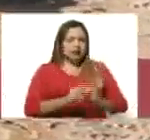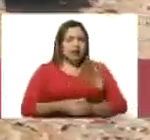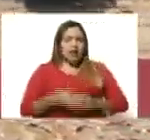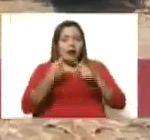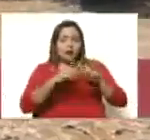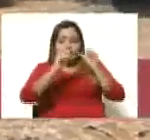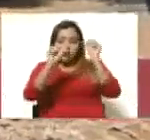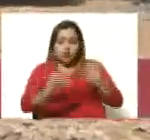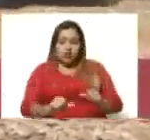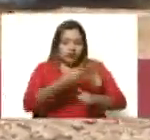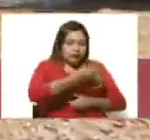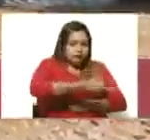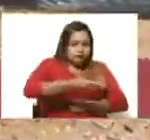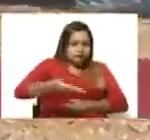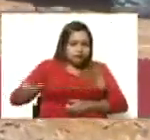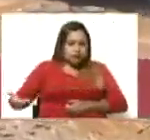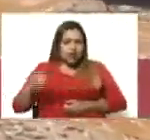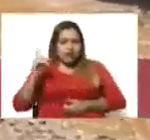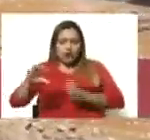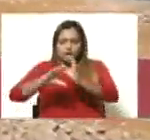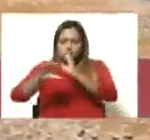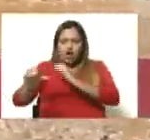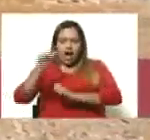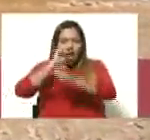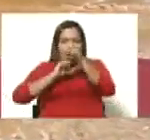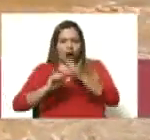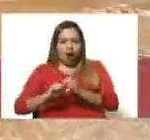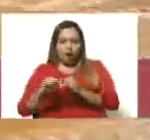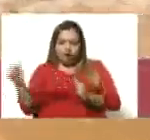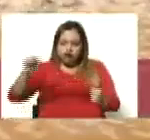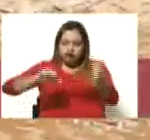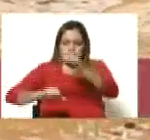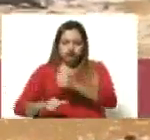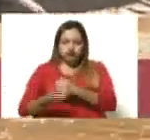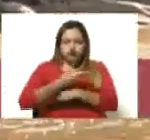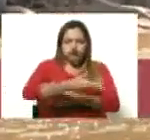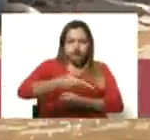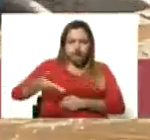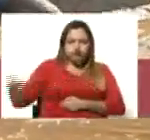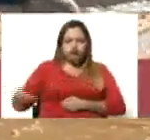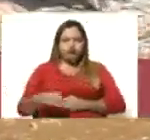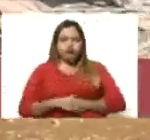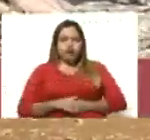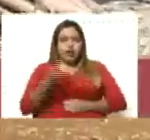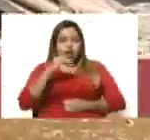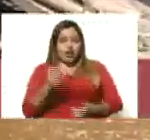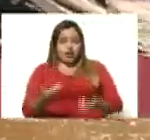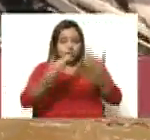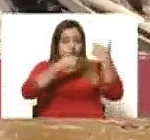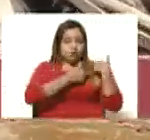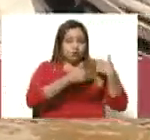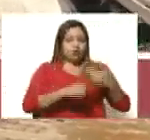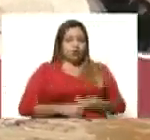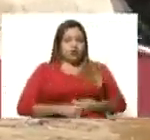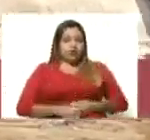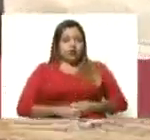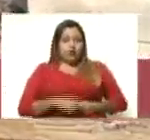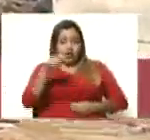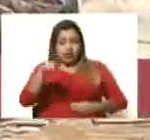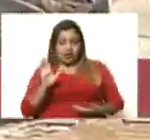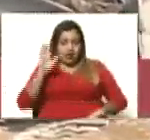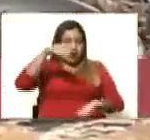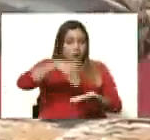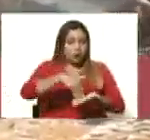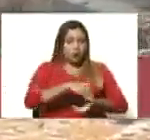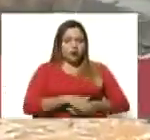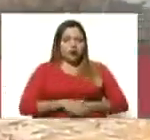de distribución de cisternas que nos llegaron de Hidrocapital, de Hidrocentro, que es la responsable acá del estado Aragua. En este caso,